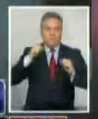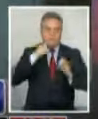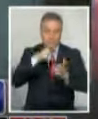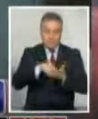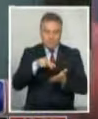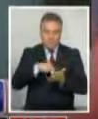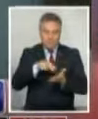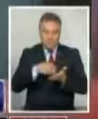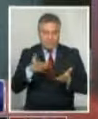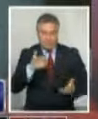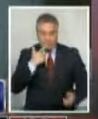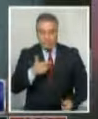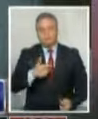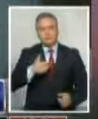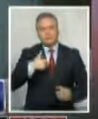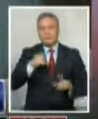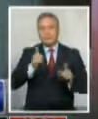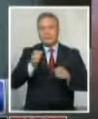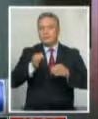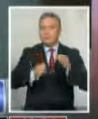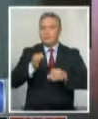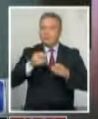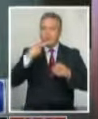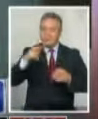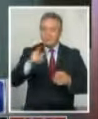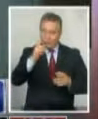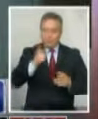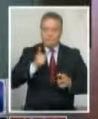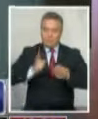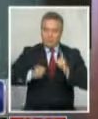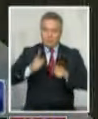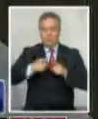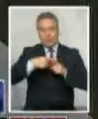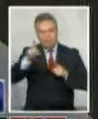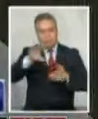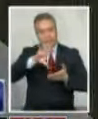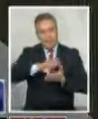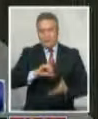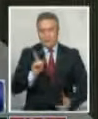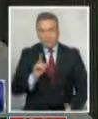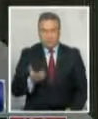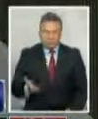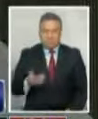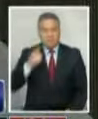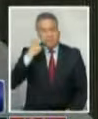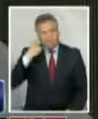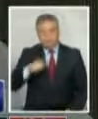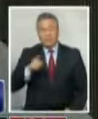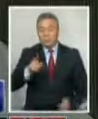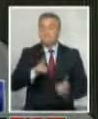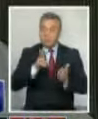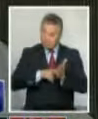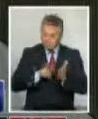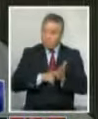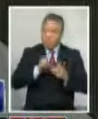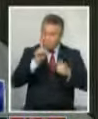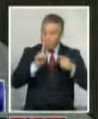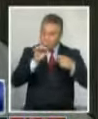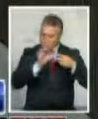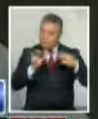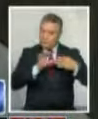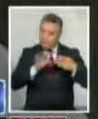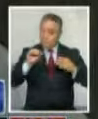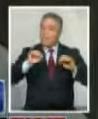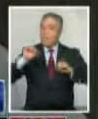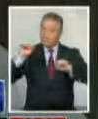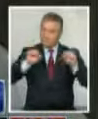Bueno, no, yo no quiero juzgar una acción de parte de un mandatario de otro país, pero la verdad es que también hay que considerar ciertos factores políticos domésticos.